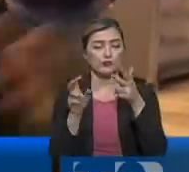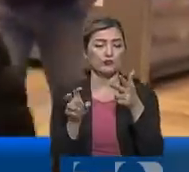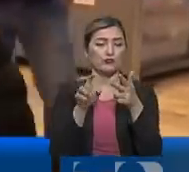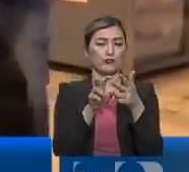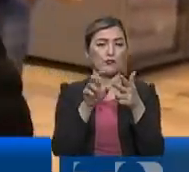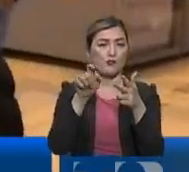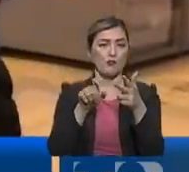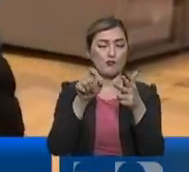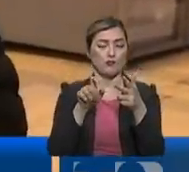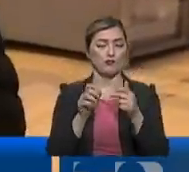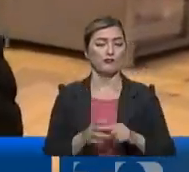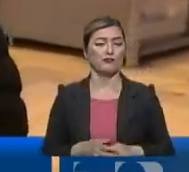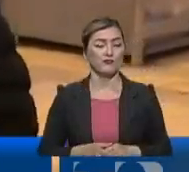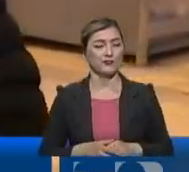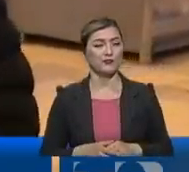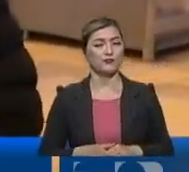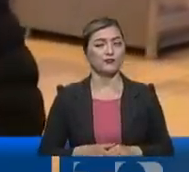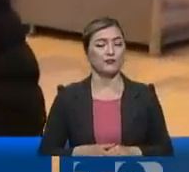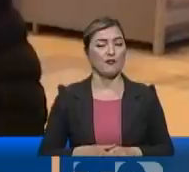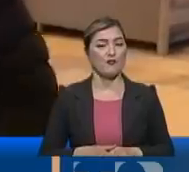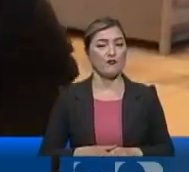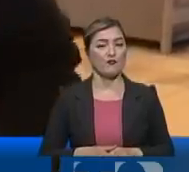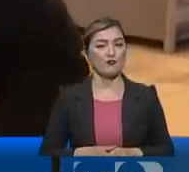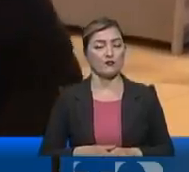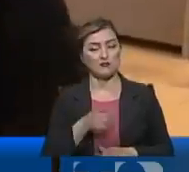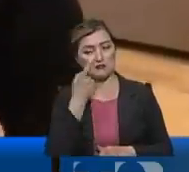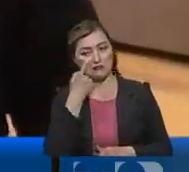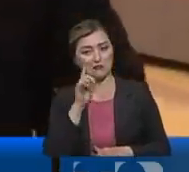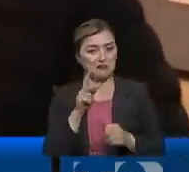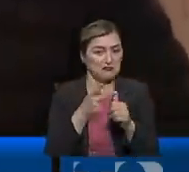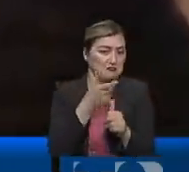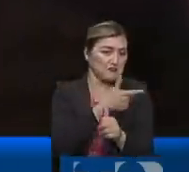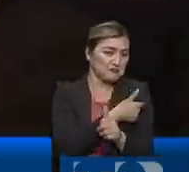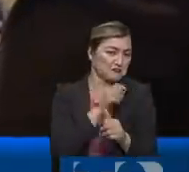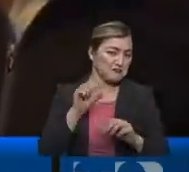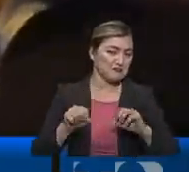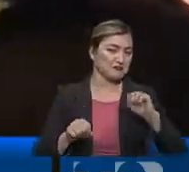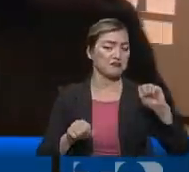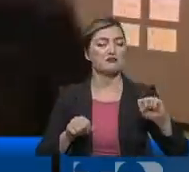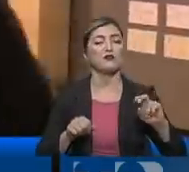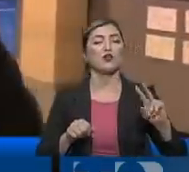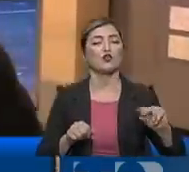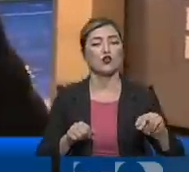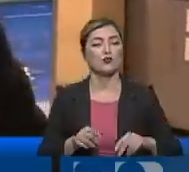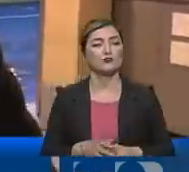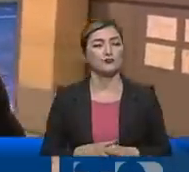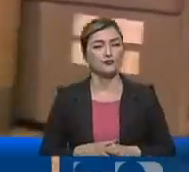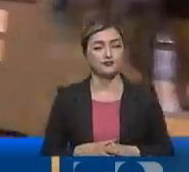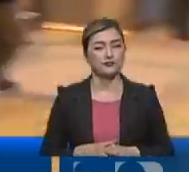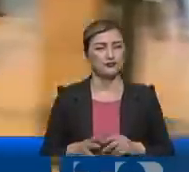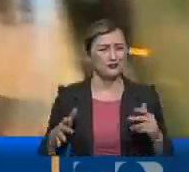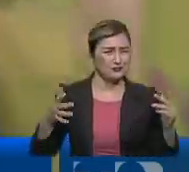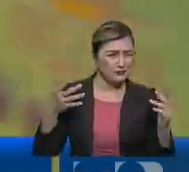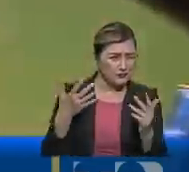Es necesario para nosotros mismos para saber que tienen la segunda vacuna. ¿Esto en todas las unidades o solo a ciertas que van